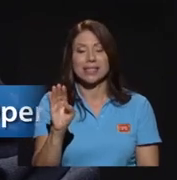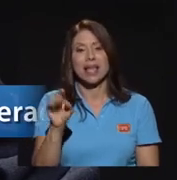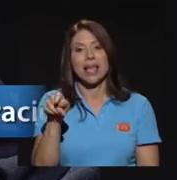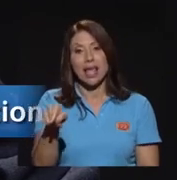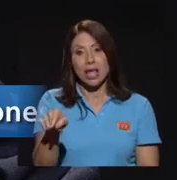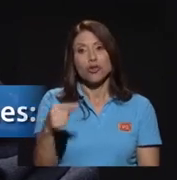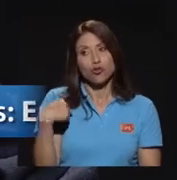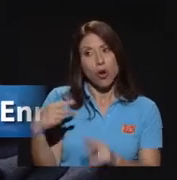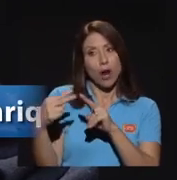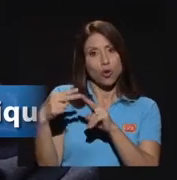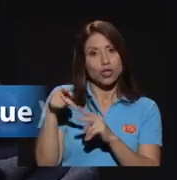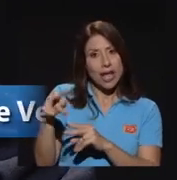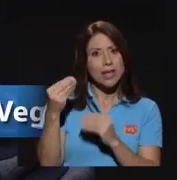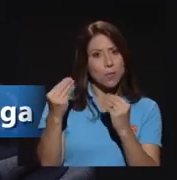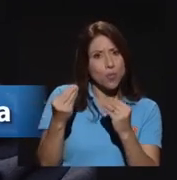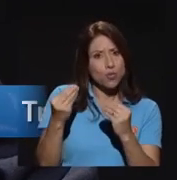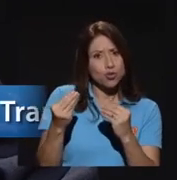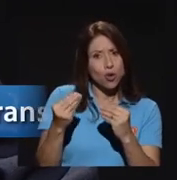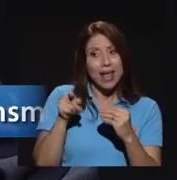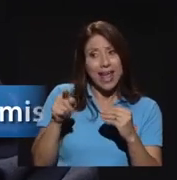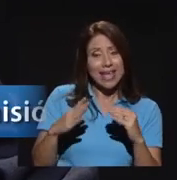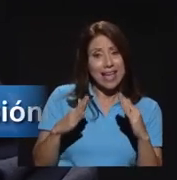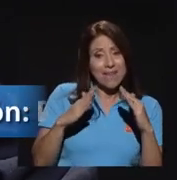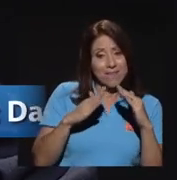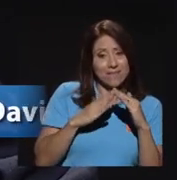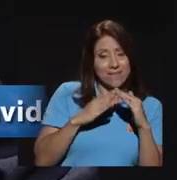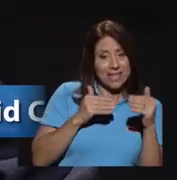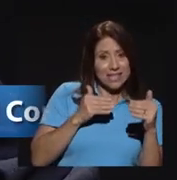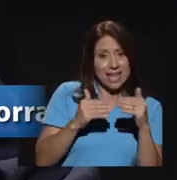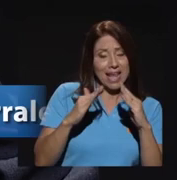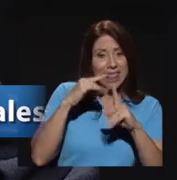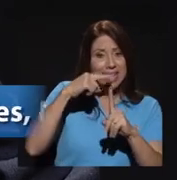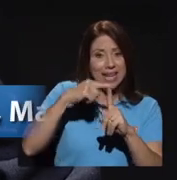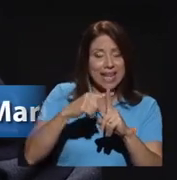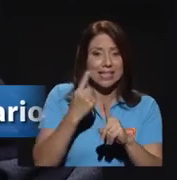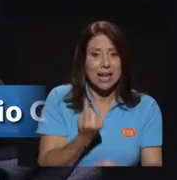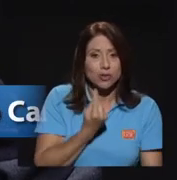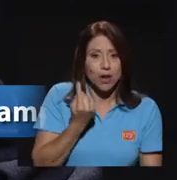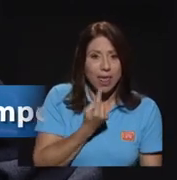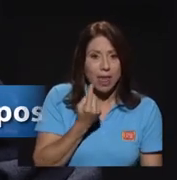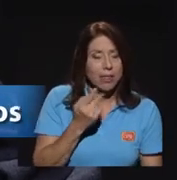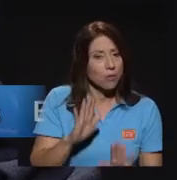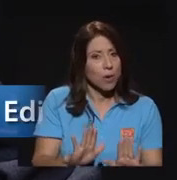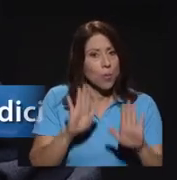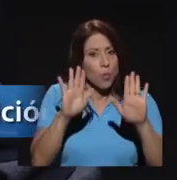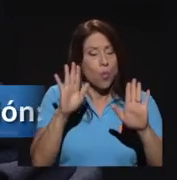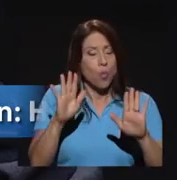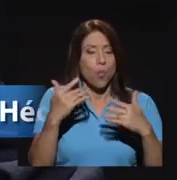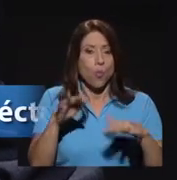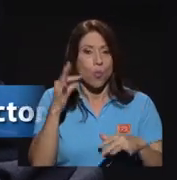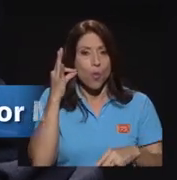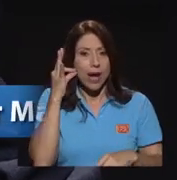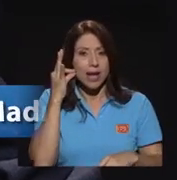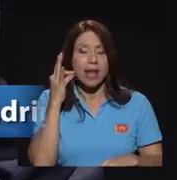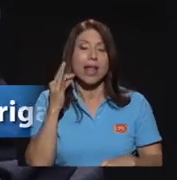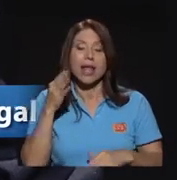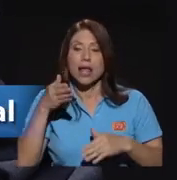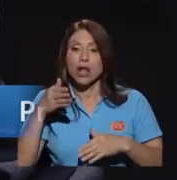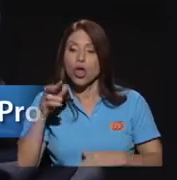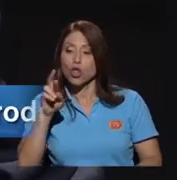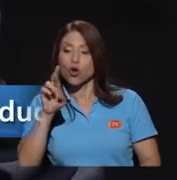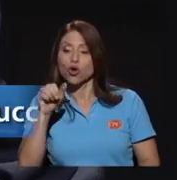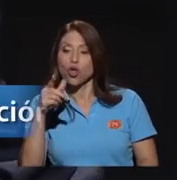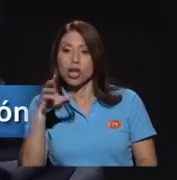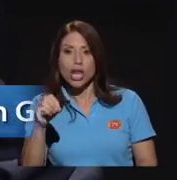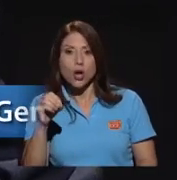la conocí a ella mucho vivía por la soledad era una gran mujer no digo muchos los